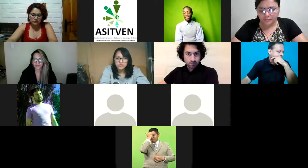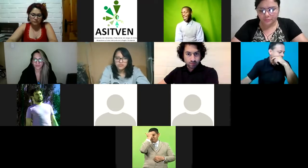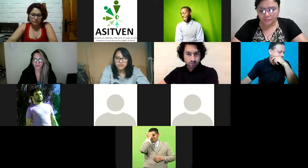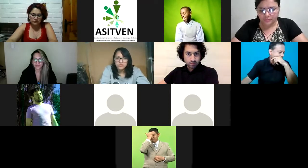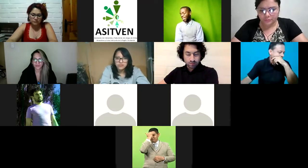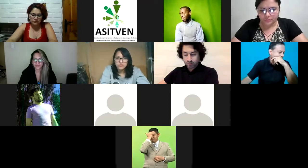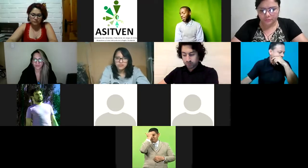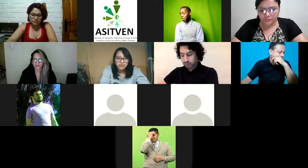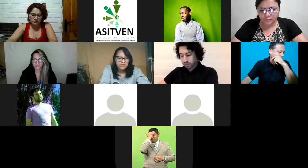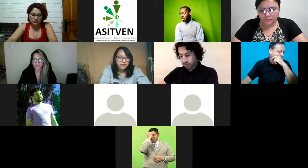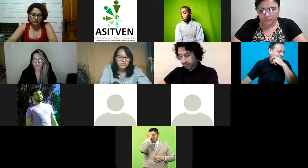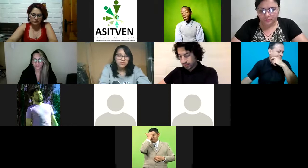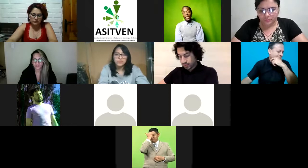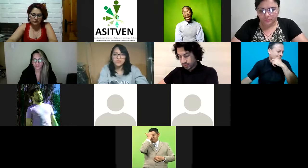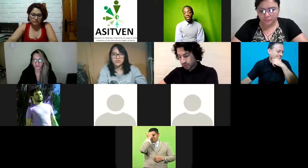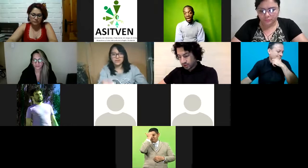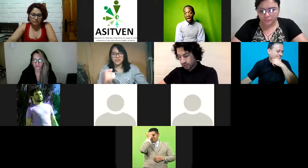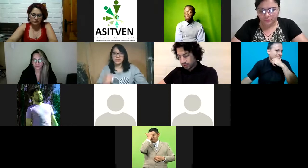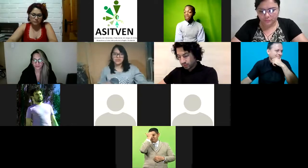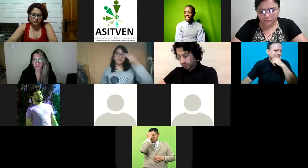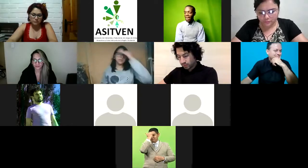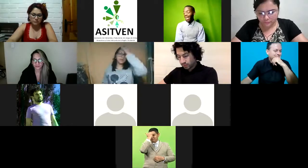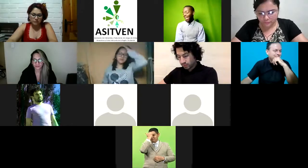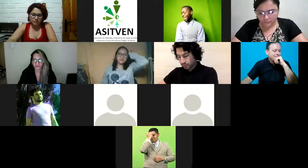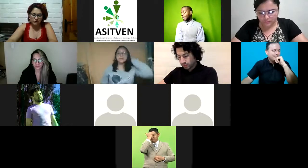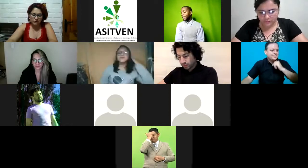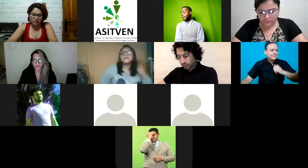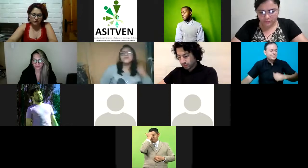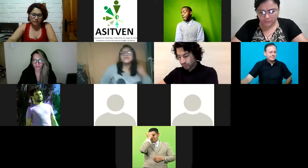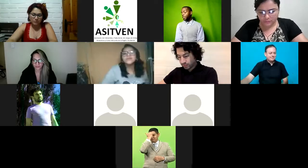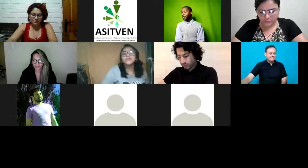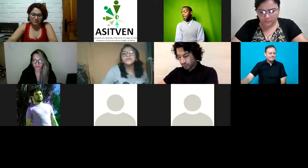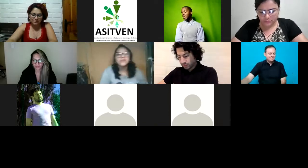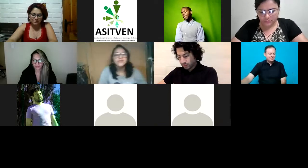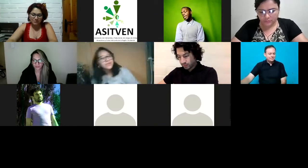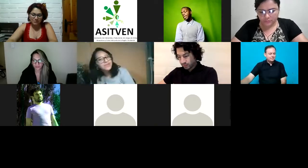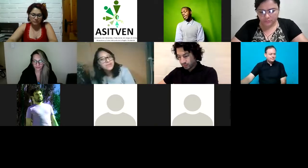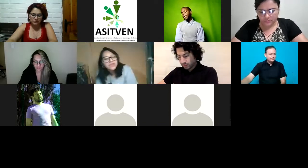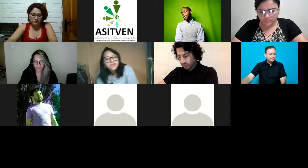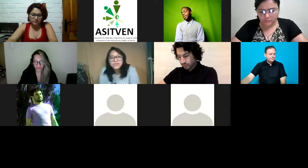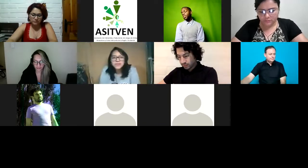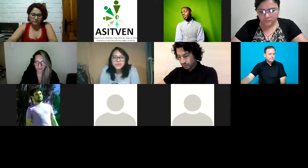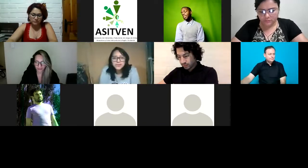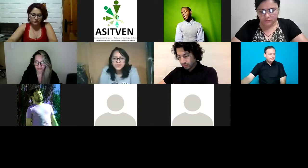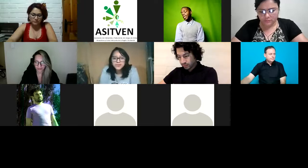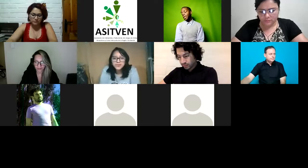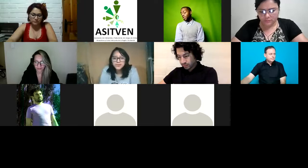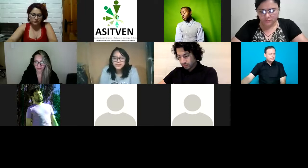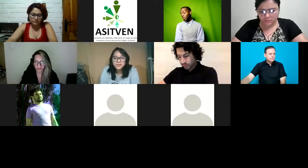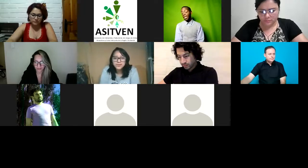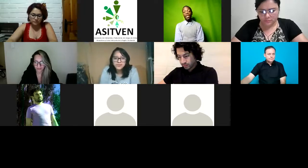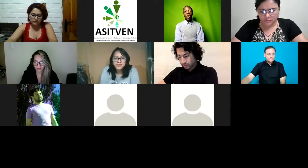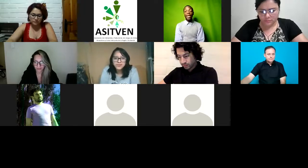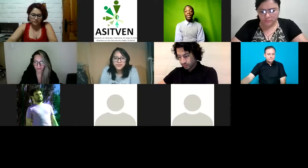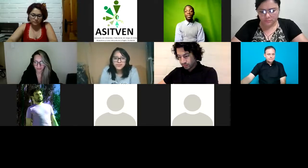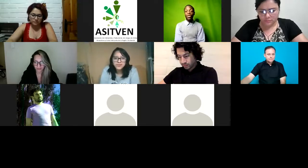bien. Pues bueno, tenemos material aquí para revisar. Bien, entonces, yo les animaría entonces